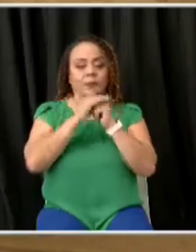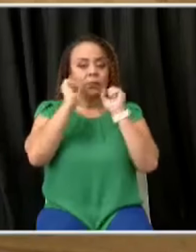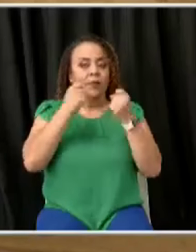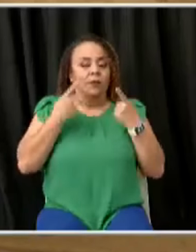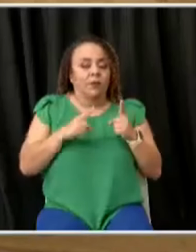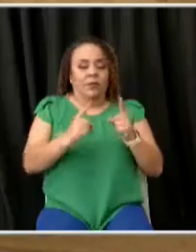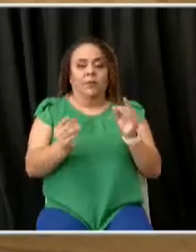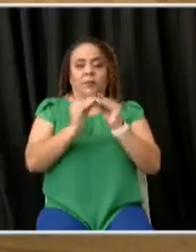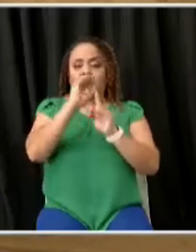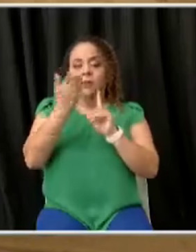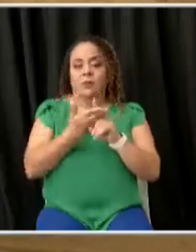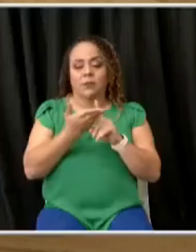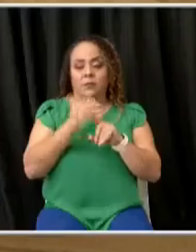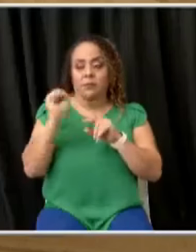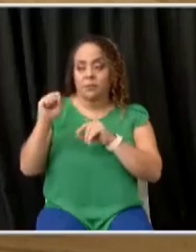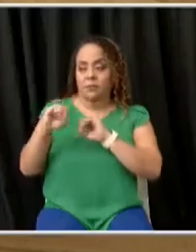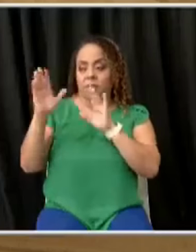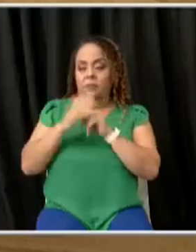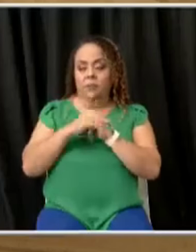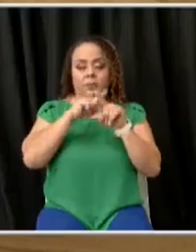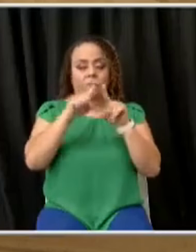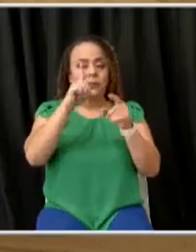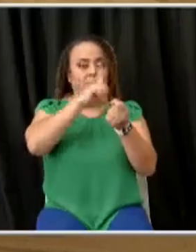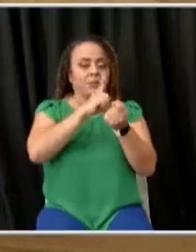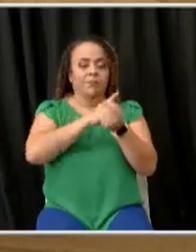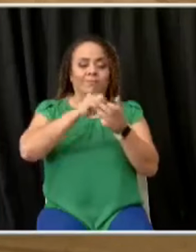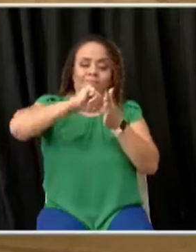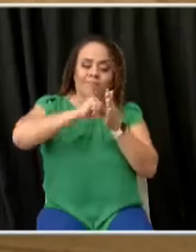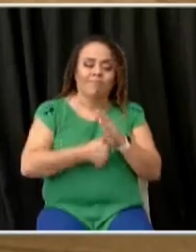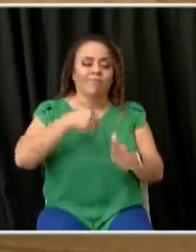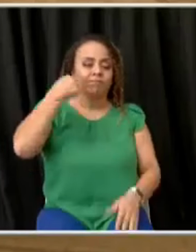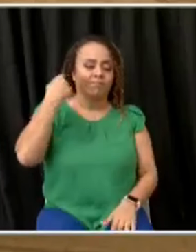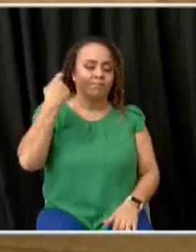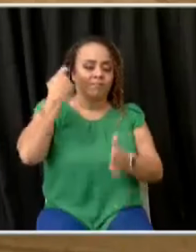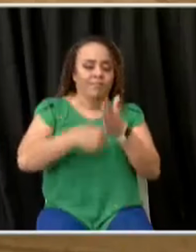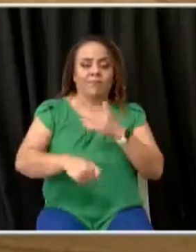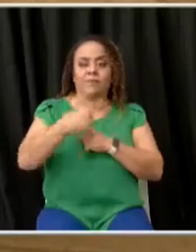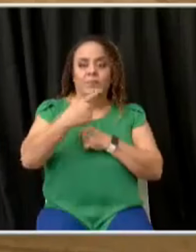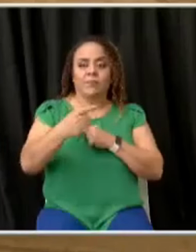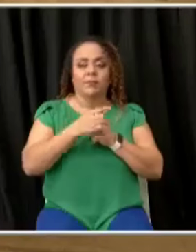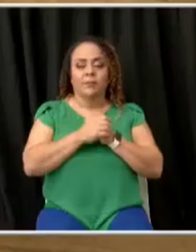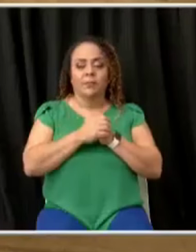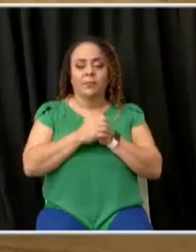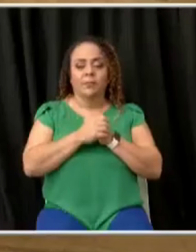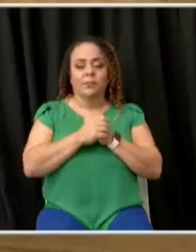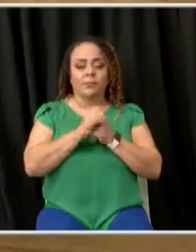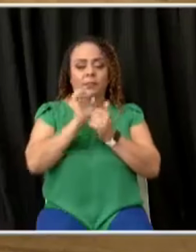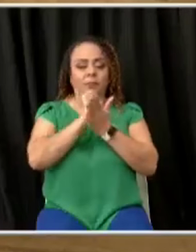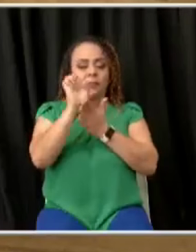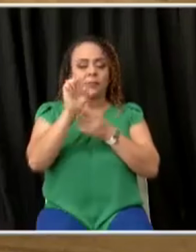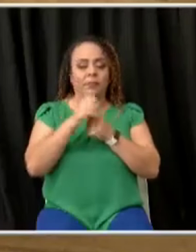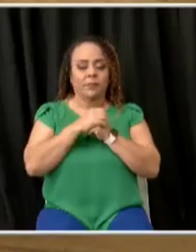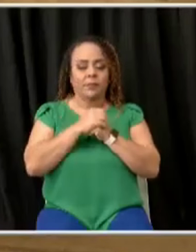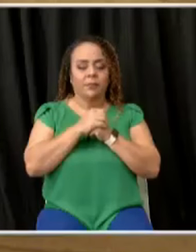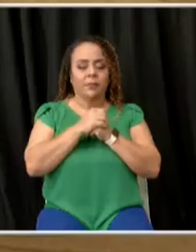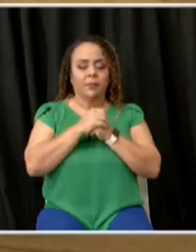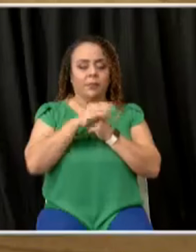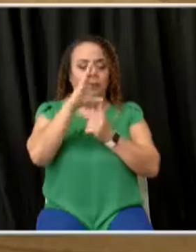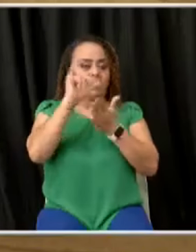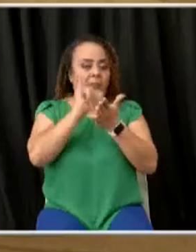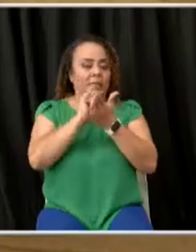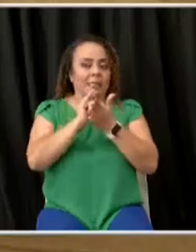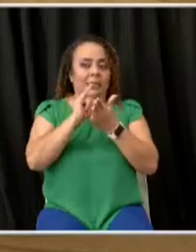traer más repercusiones, claro, pero el doctor está siendo enfático en decirnos que lo que debemos evitar es ese golpe de